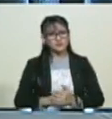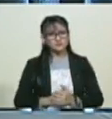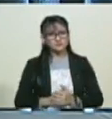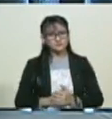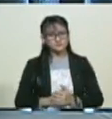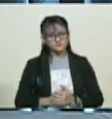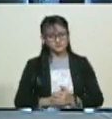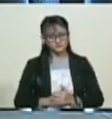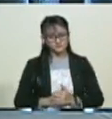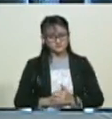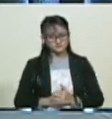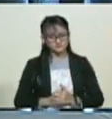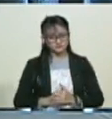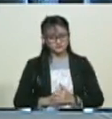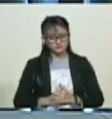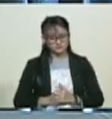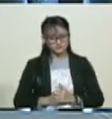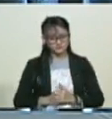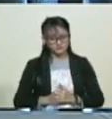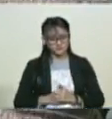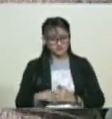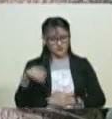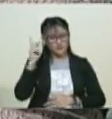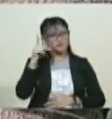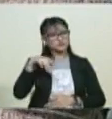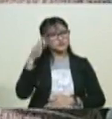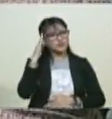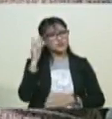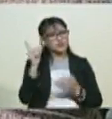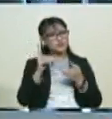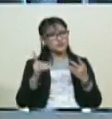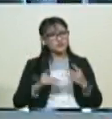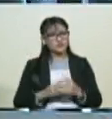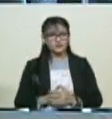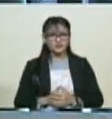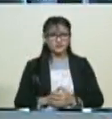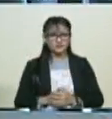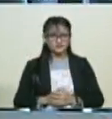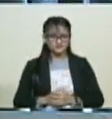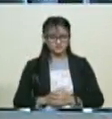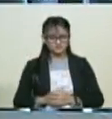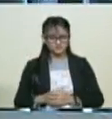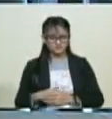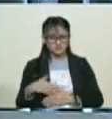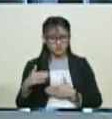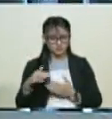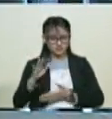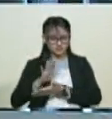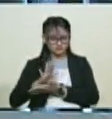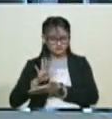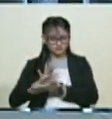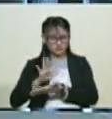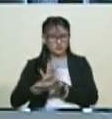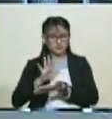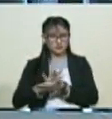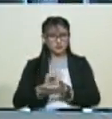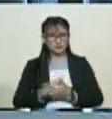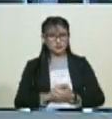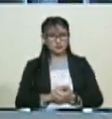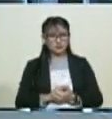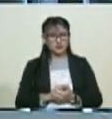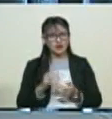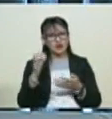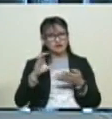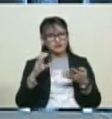profesor carlos croes seguramente recuerda detalles de los llamados procesos de pacificación con sus